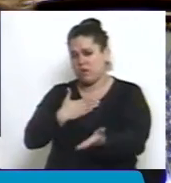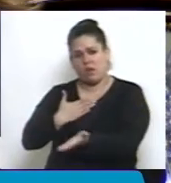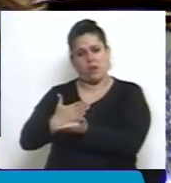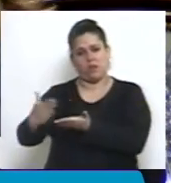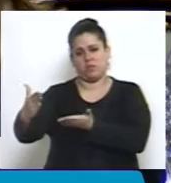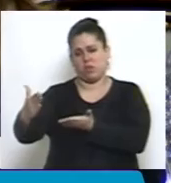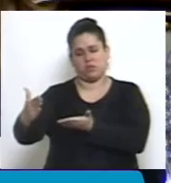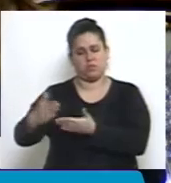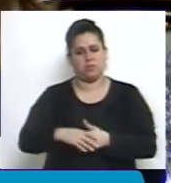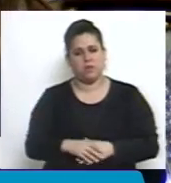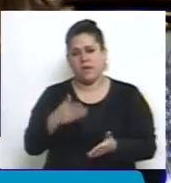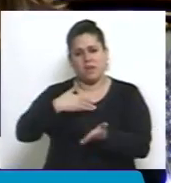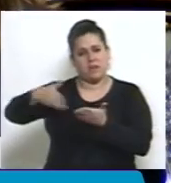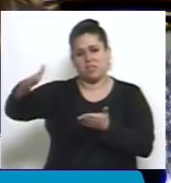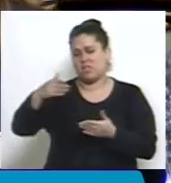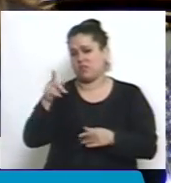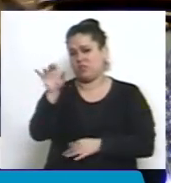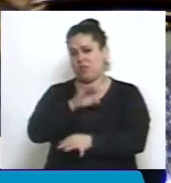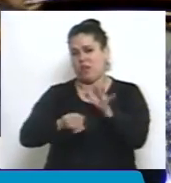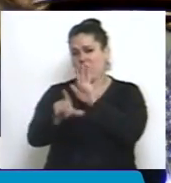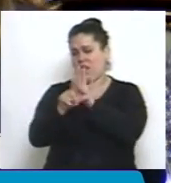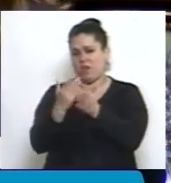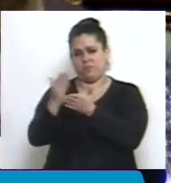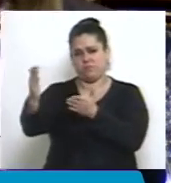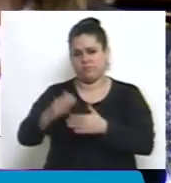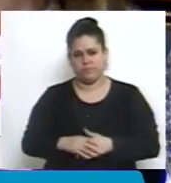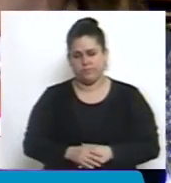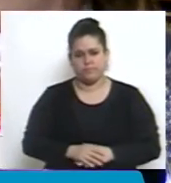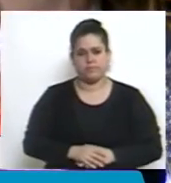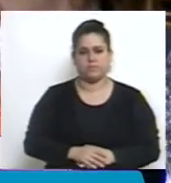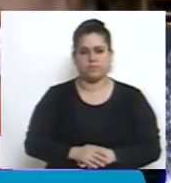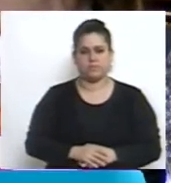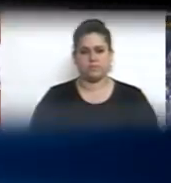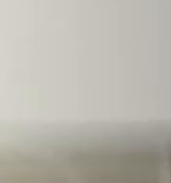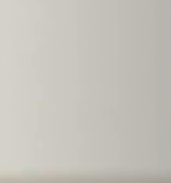nuestro rechazo a este paquete de leyes. Muchas gracias, señora Presidenta.